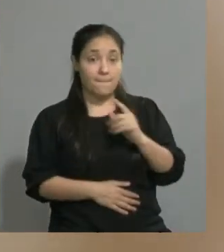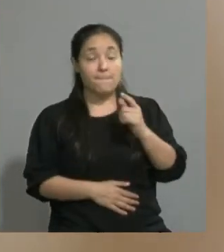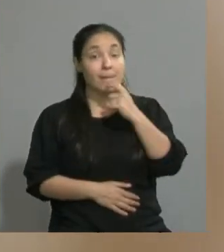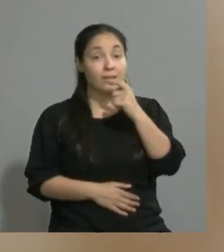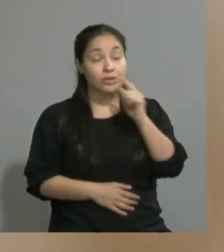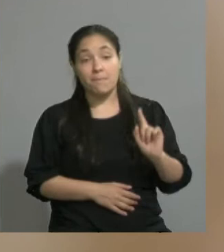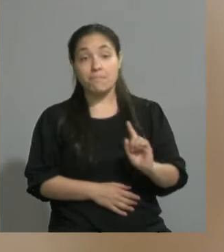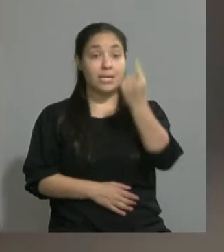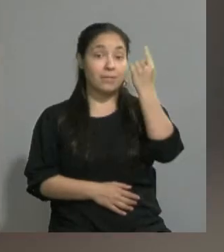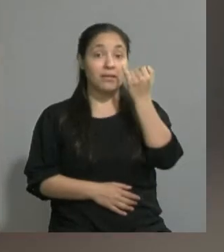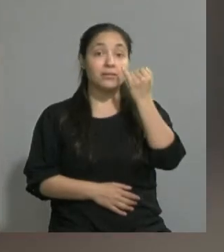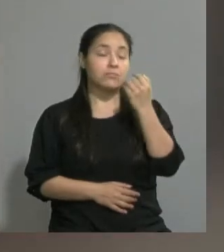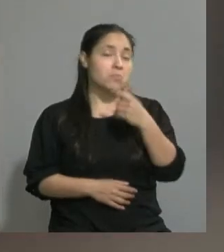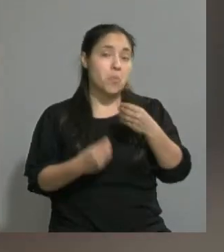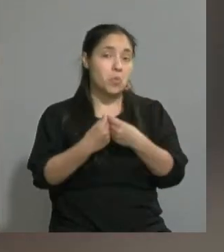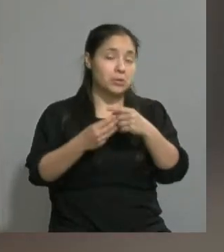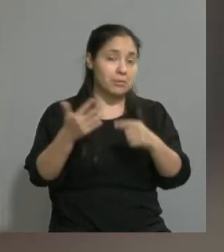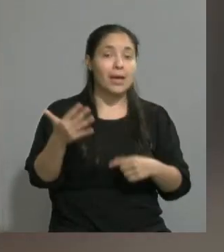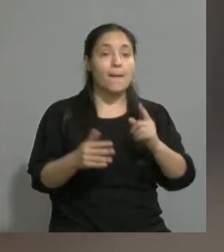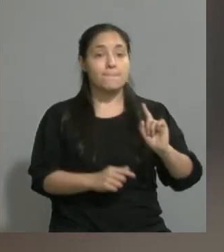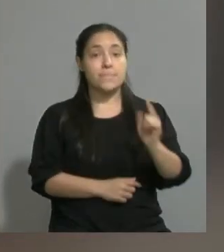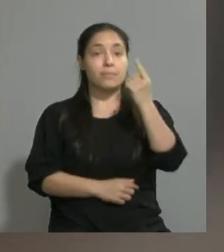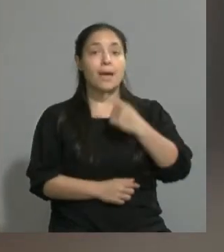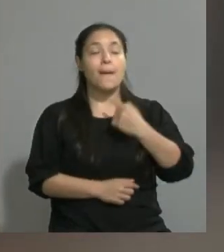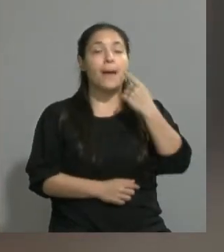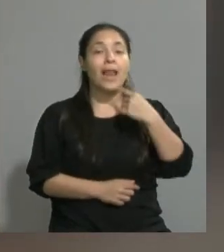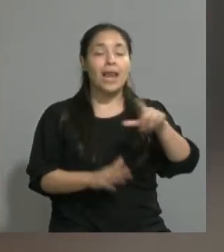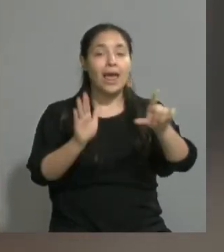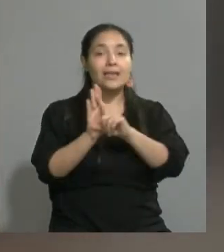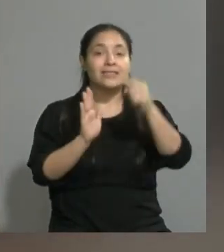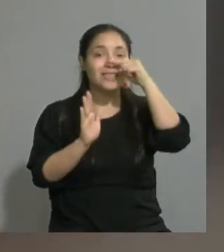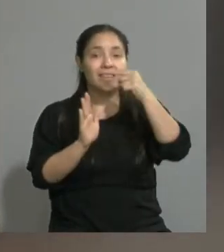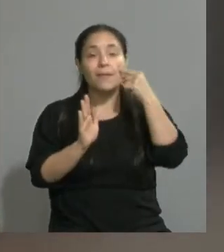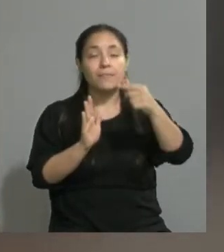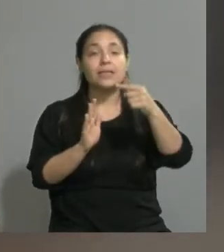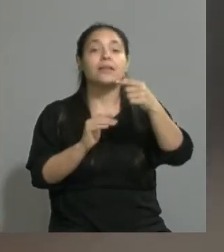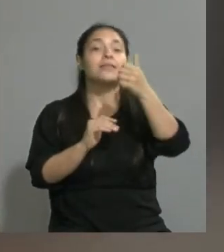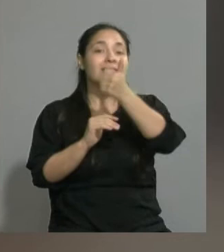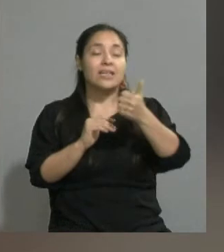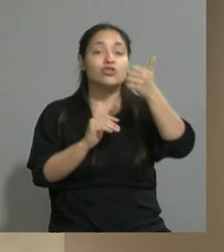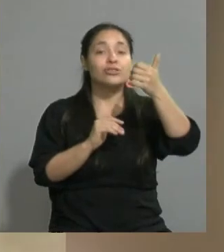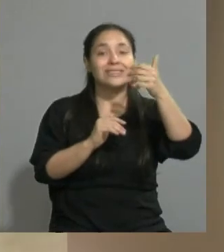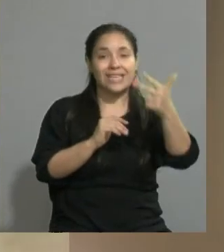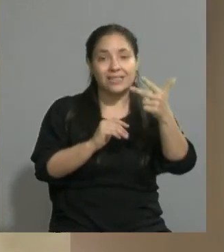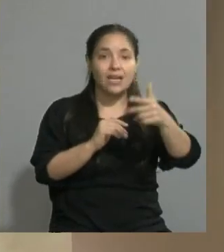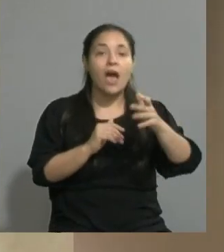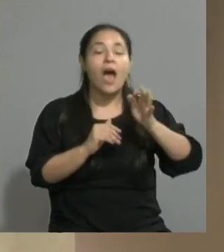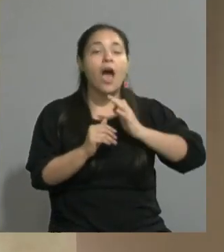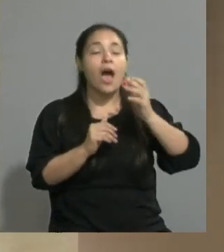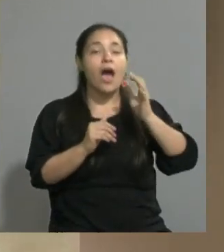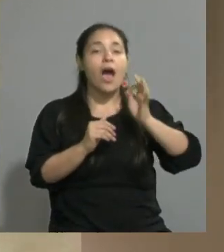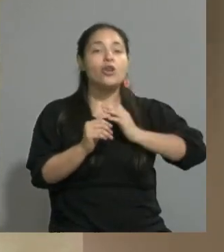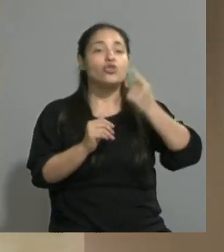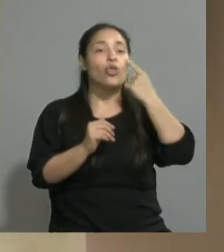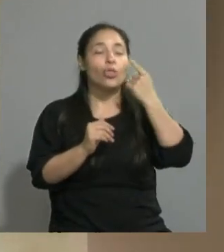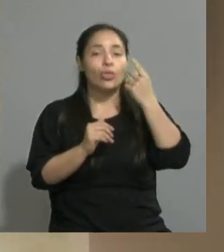es que después nos quedamos en el camino, ¿no? Sí. Pero es pionera. La ley 7603 del año 2006 declaró a